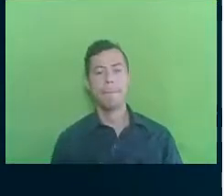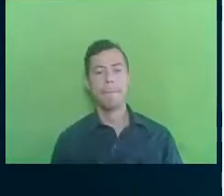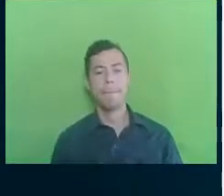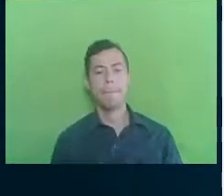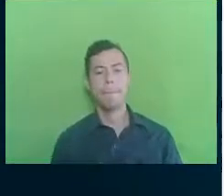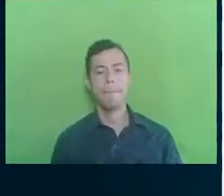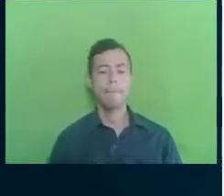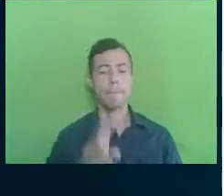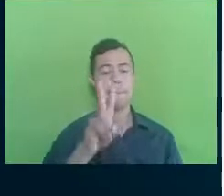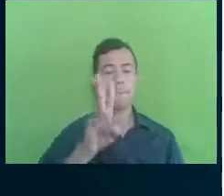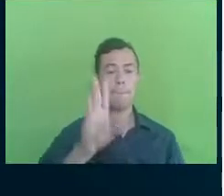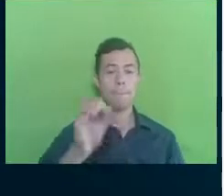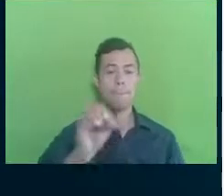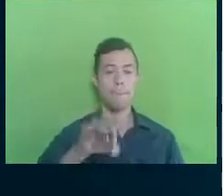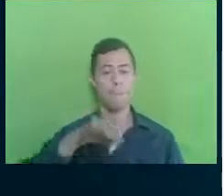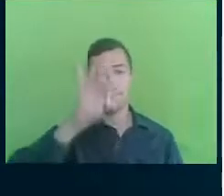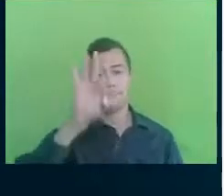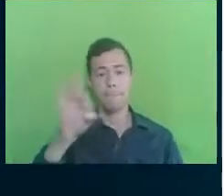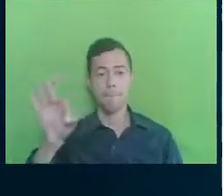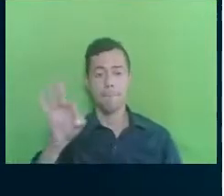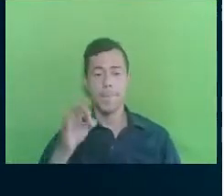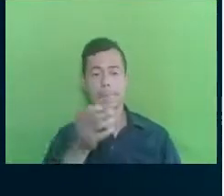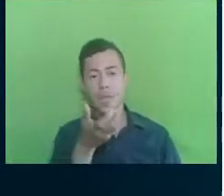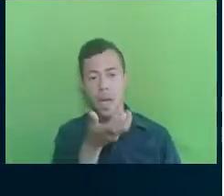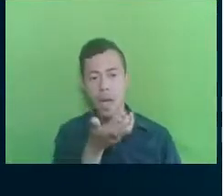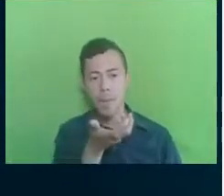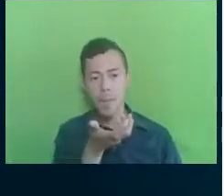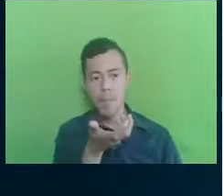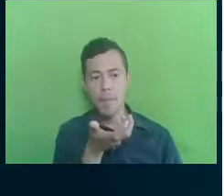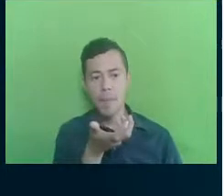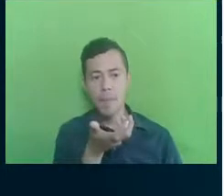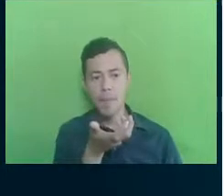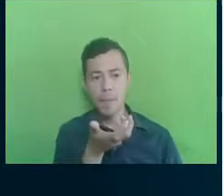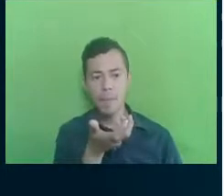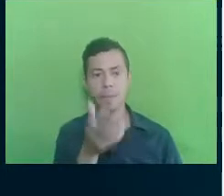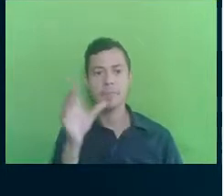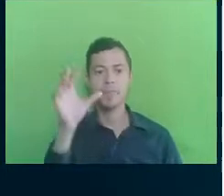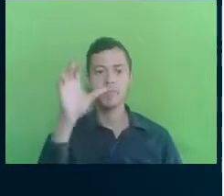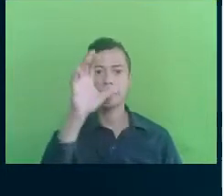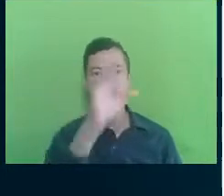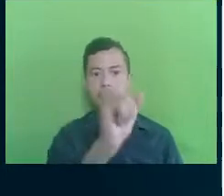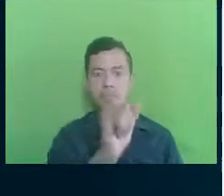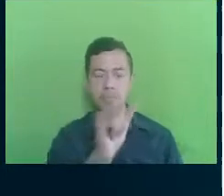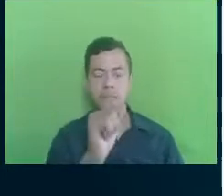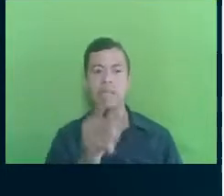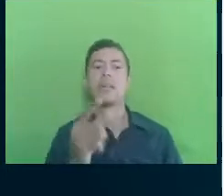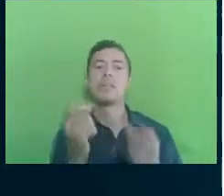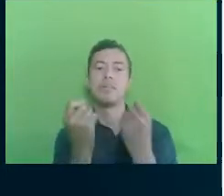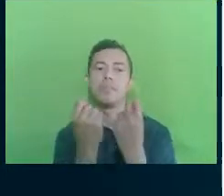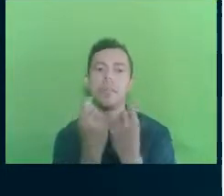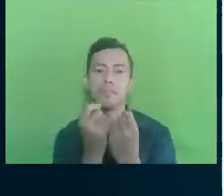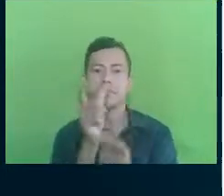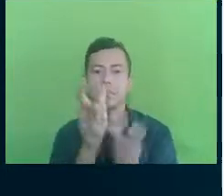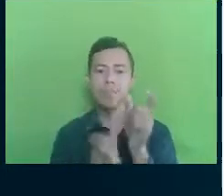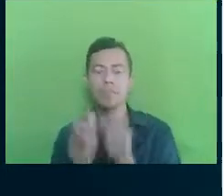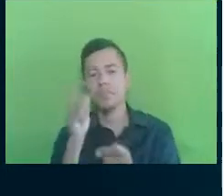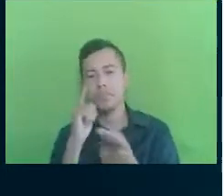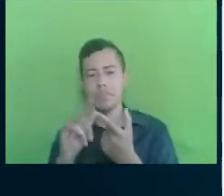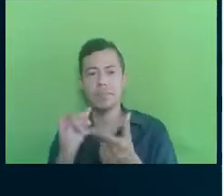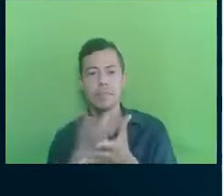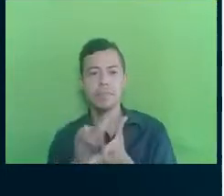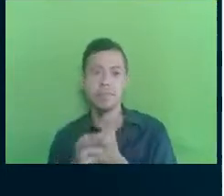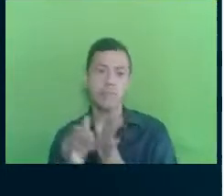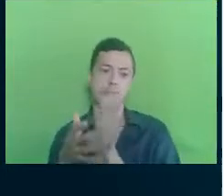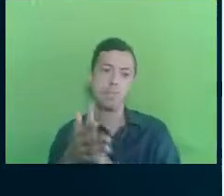20% de búsquedas son hechas por comando de voz. Otro ejercicio cognitivo, el poder entender lo que una persona, ese es, digamos que